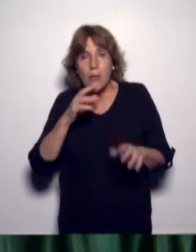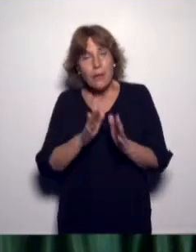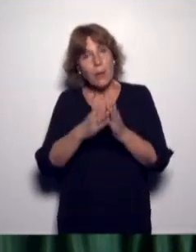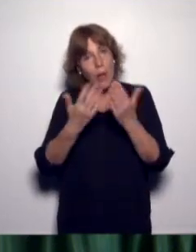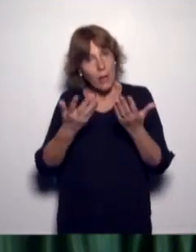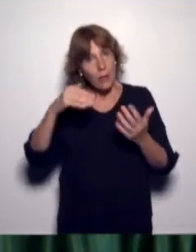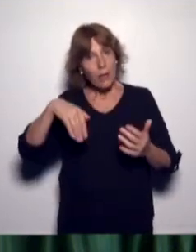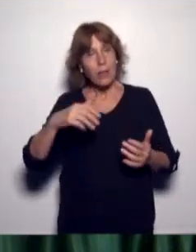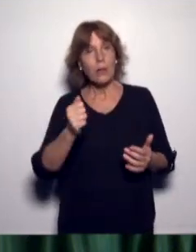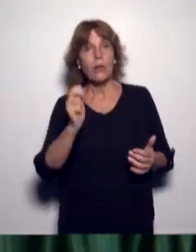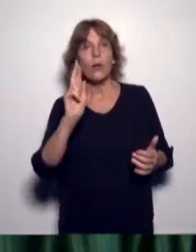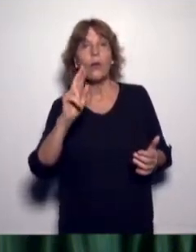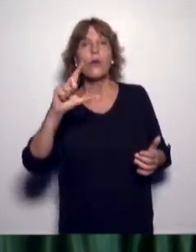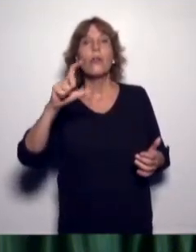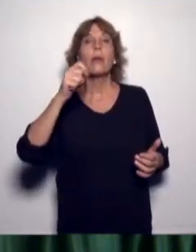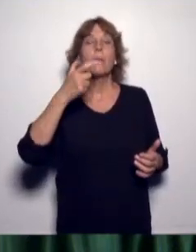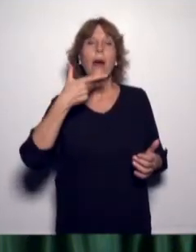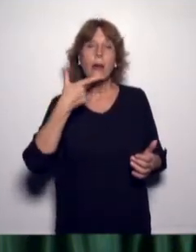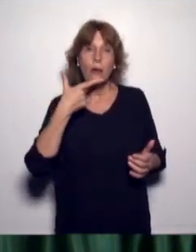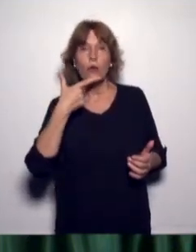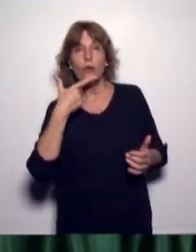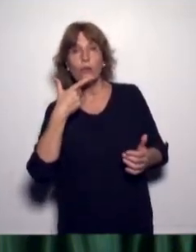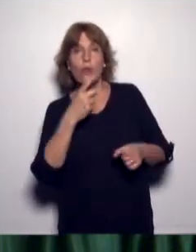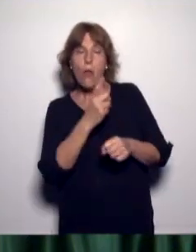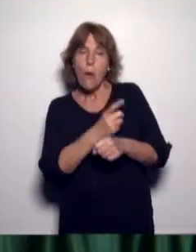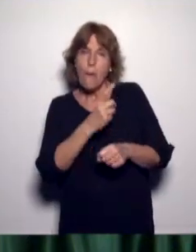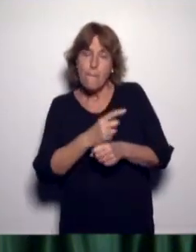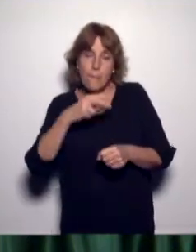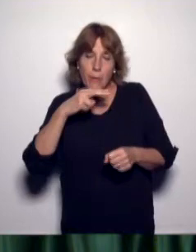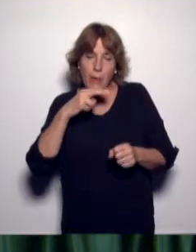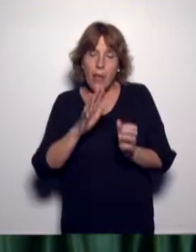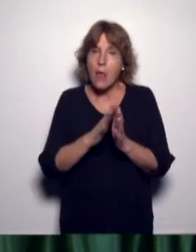Marcos es el primer evangelio más o menos